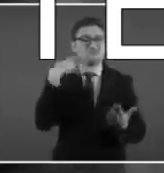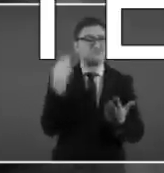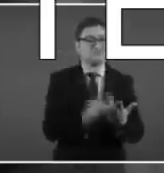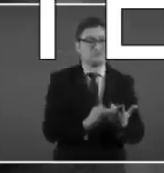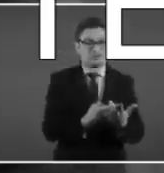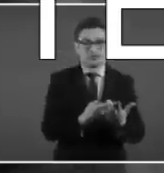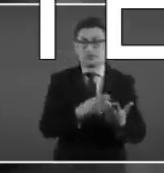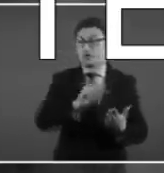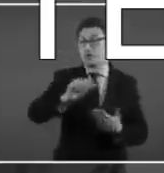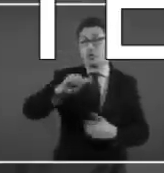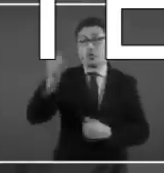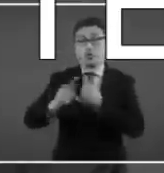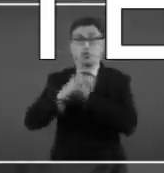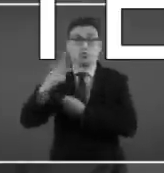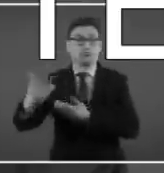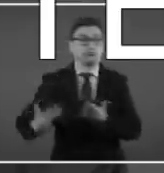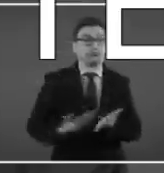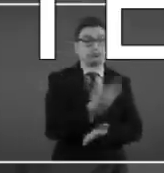No intervención,